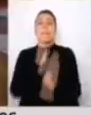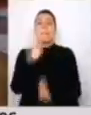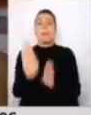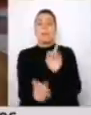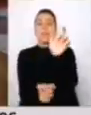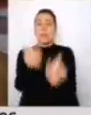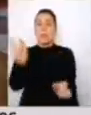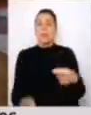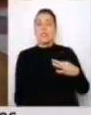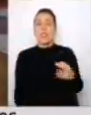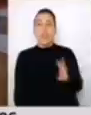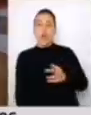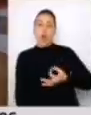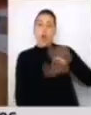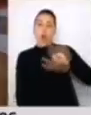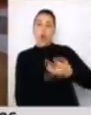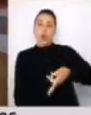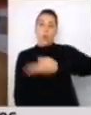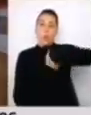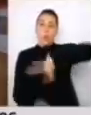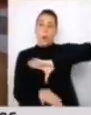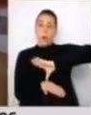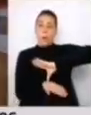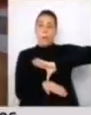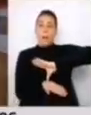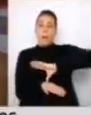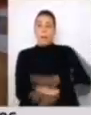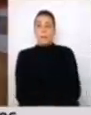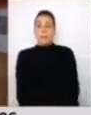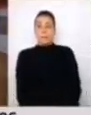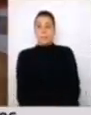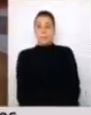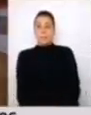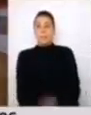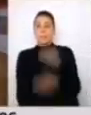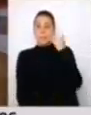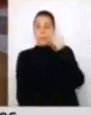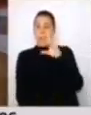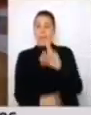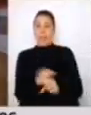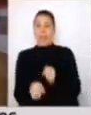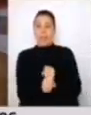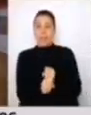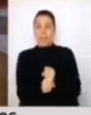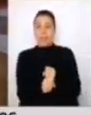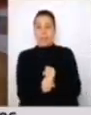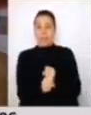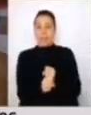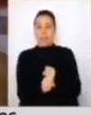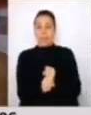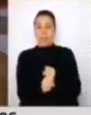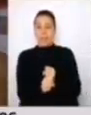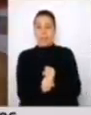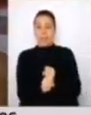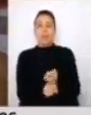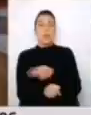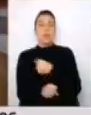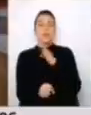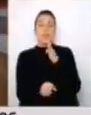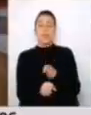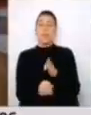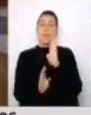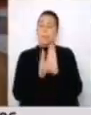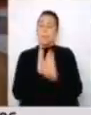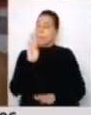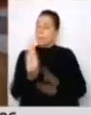país menores de edad son aquellos a los cuales tenemos que proteger más y es por eso